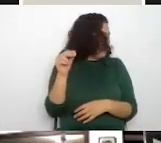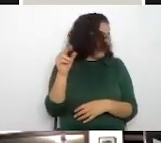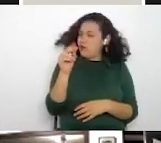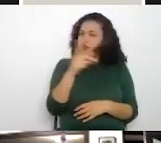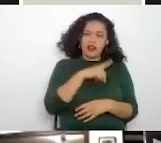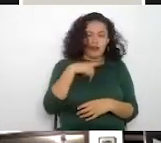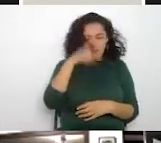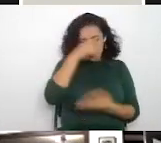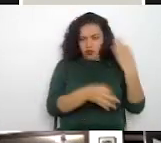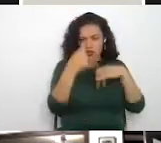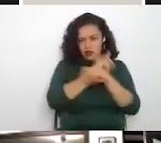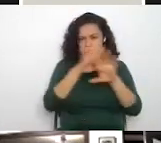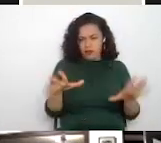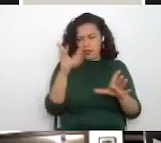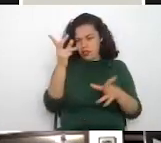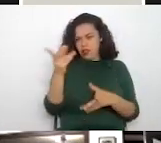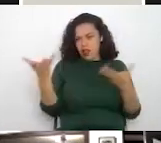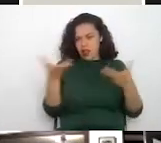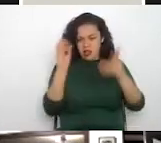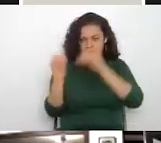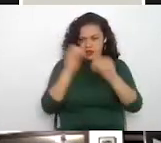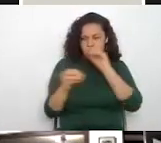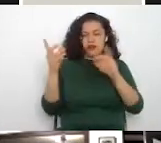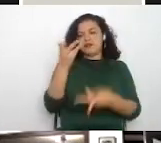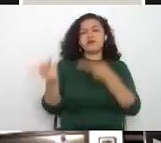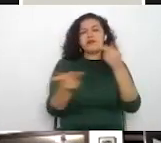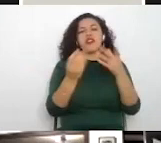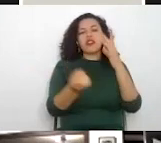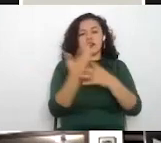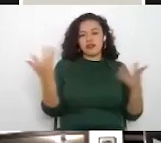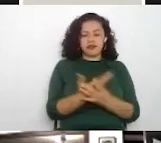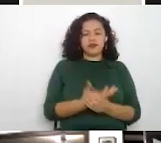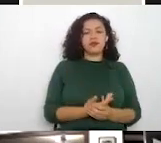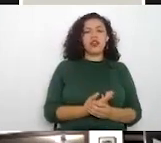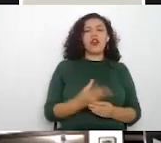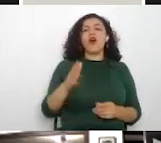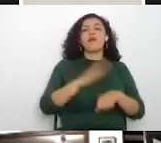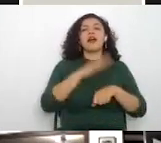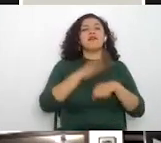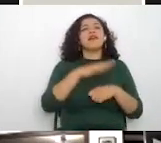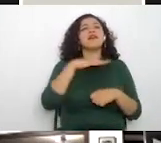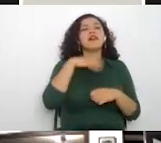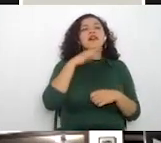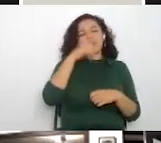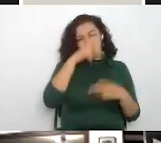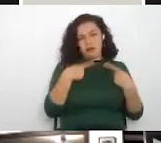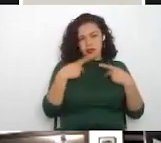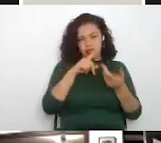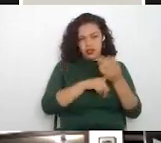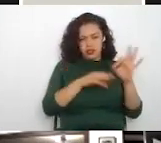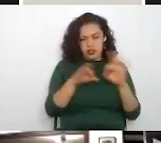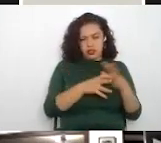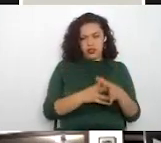de la información e implique la realización de nuevas consultas y o mayores distracciones al personal en